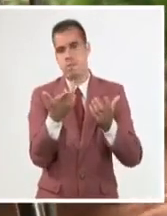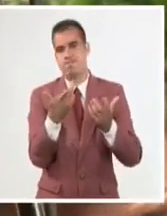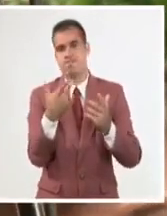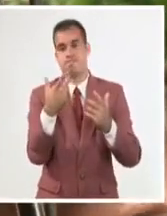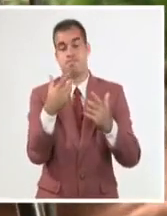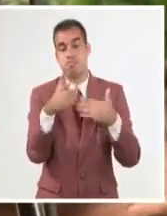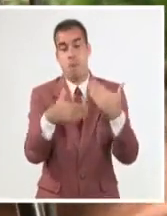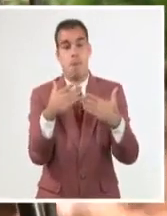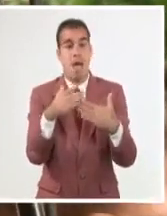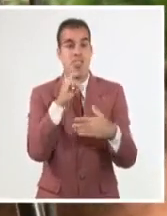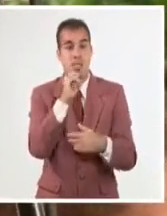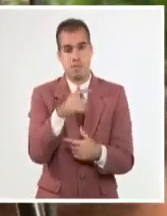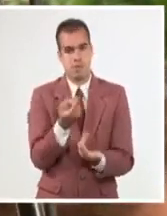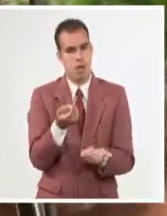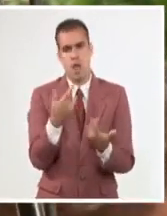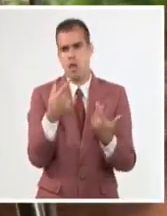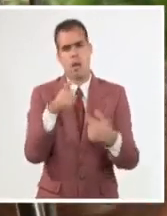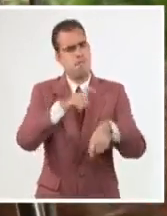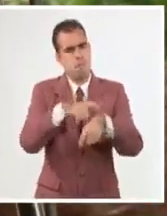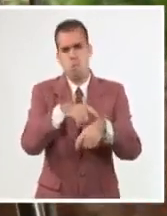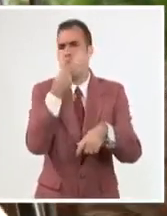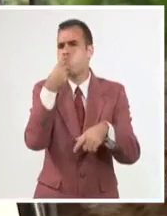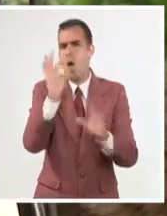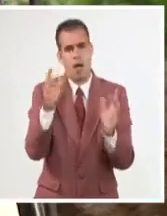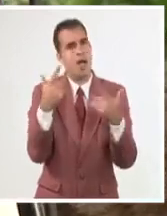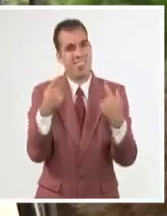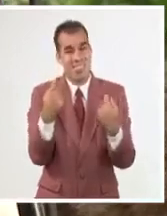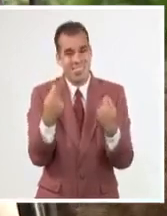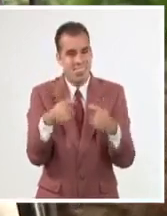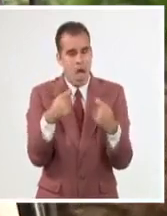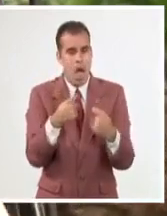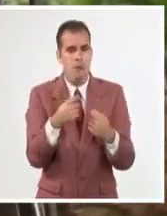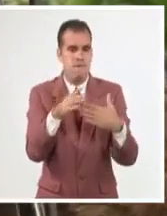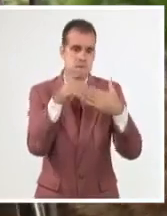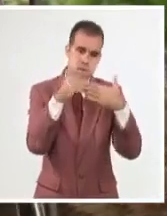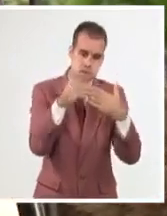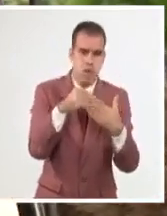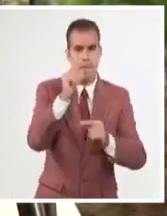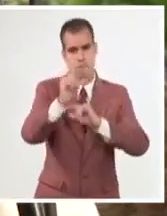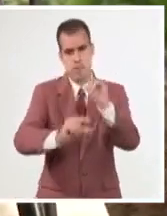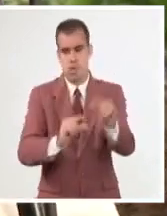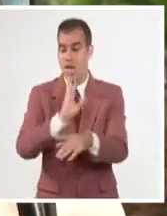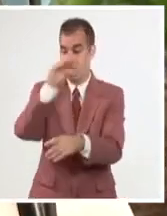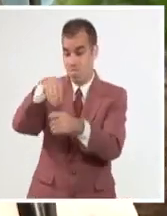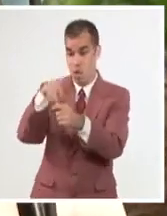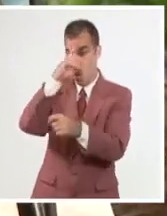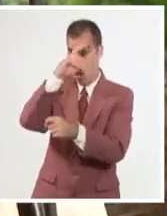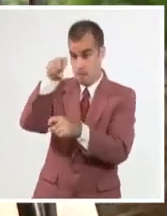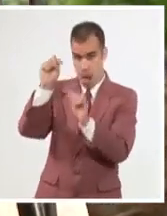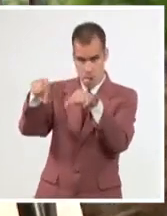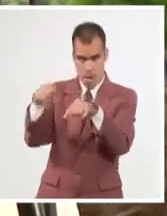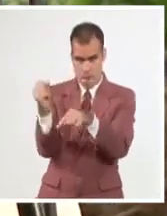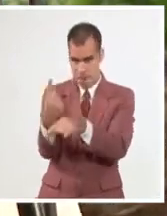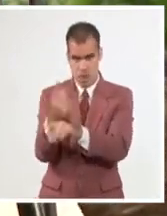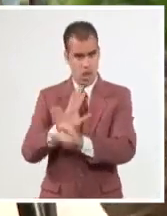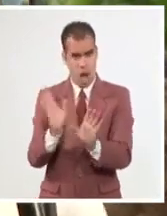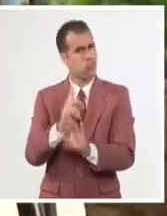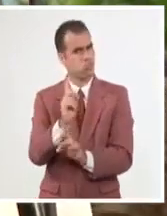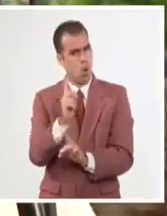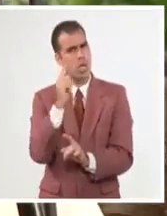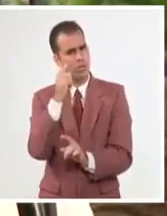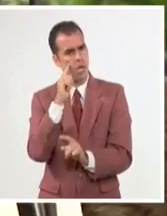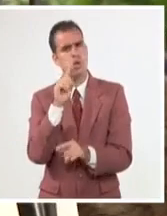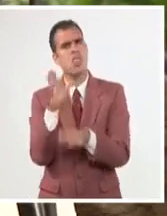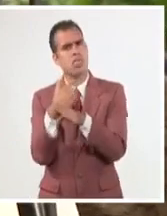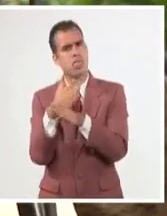todo momento, la sensibilidad, no en un centro de aislamiento, sino también cuando voy a cualquier institución y no se